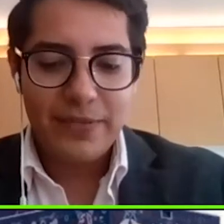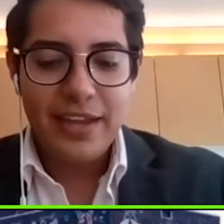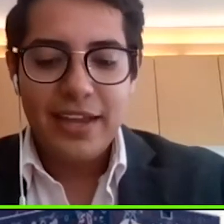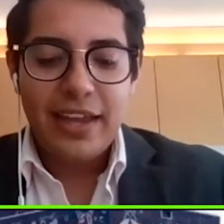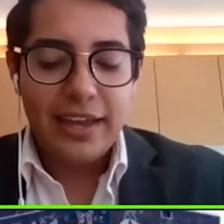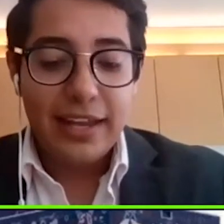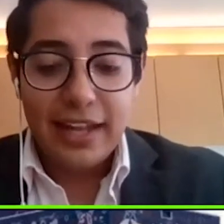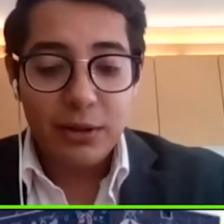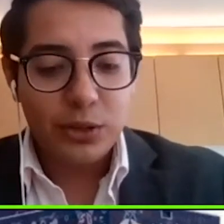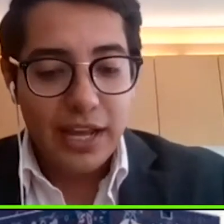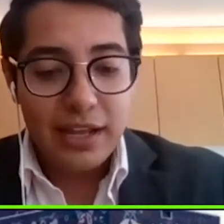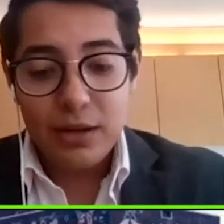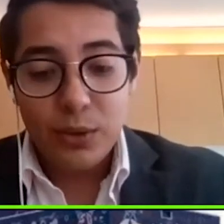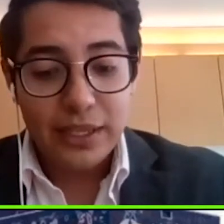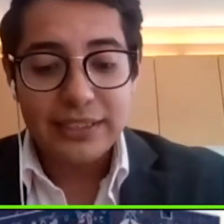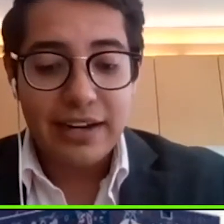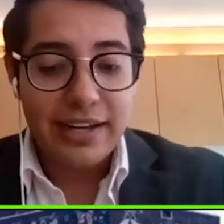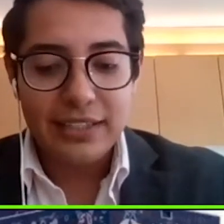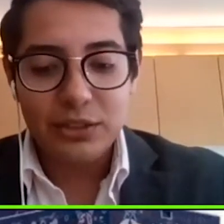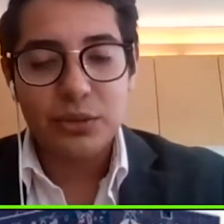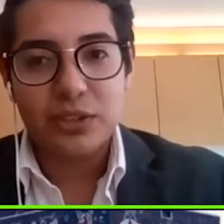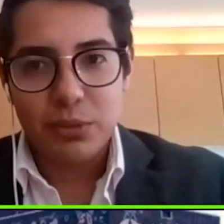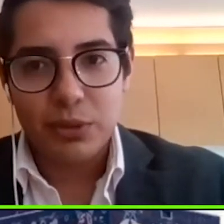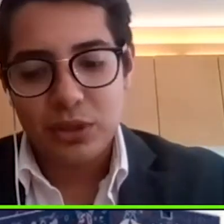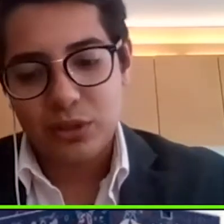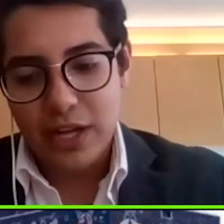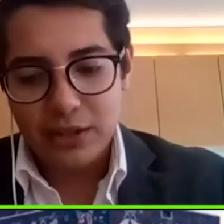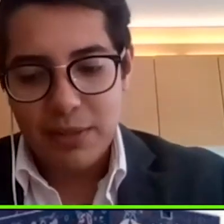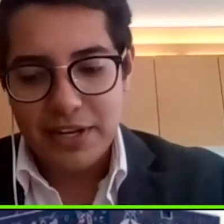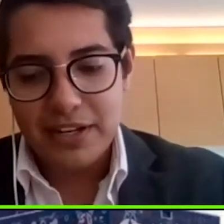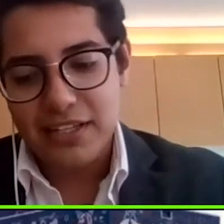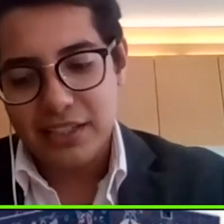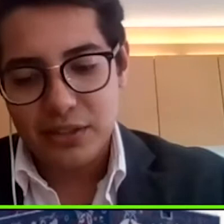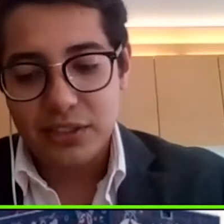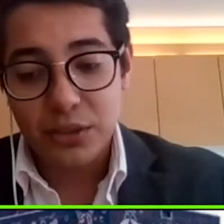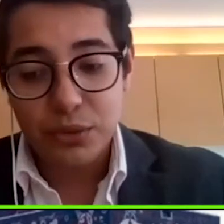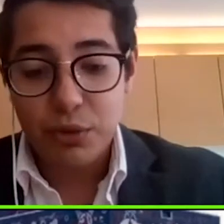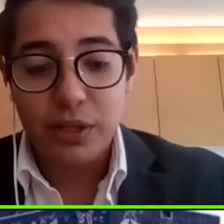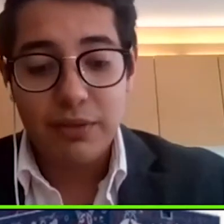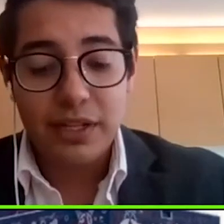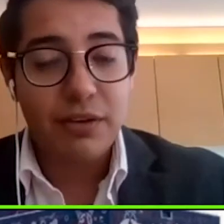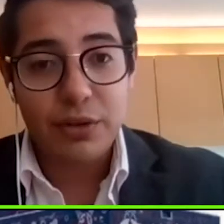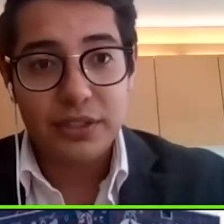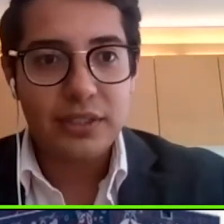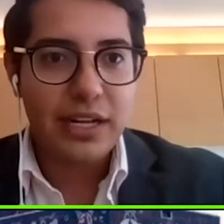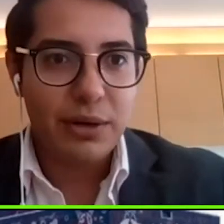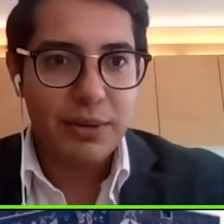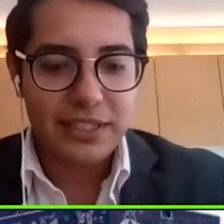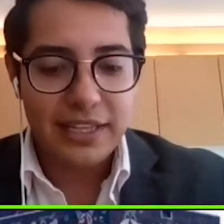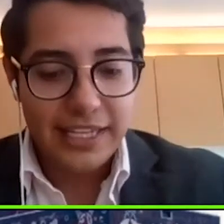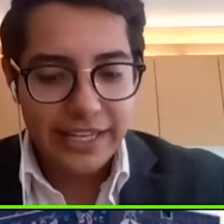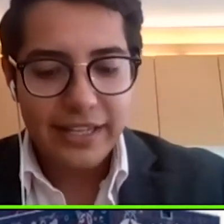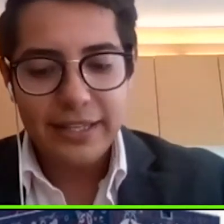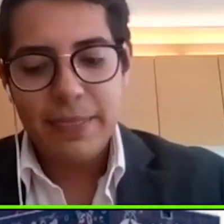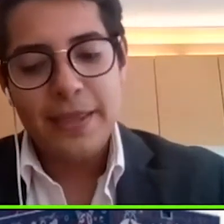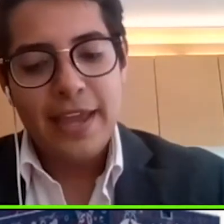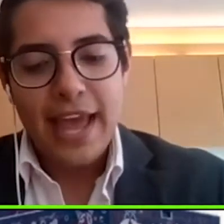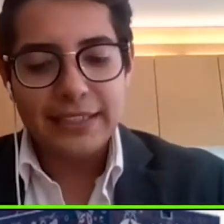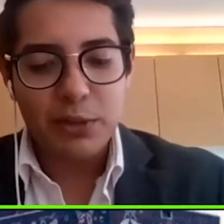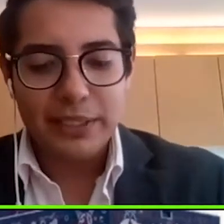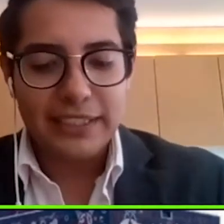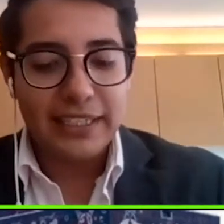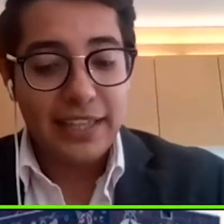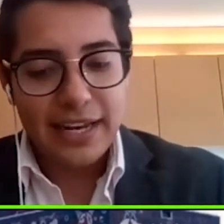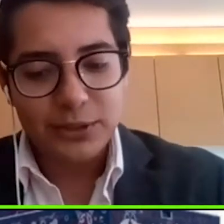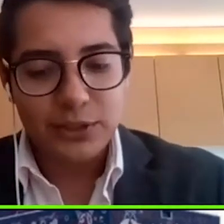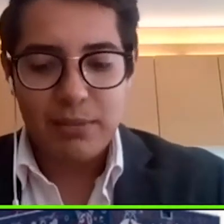universidad. La doctora Lourdes ha realizado estudios de postdoctorado también en el Jackson Institute for Global Affairs de la Universidad de Yale.